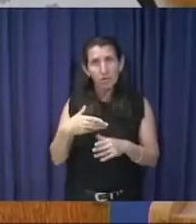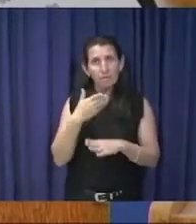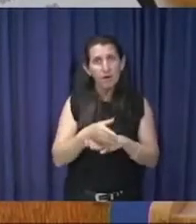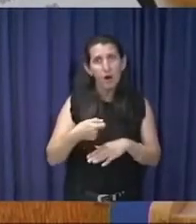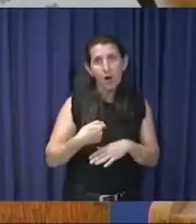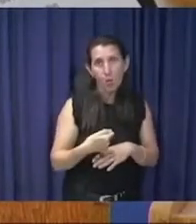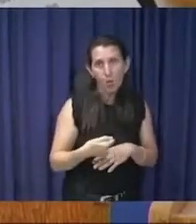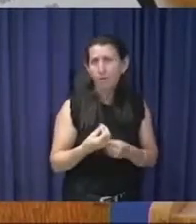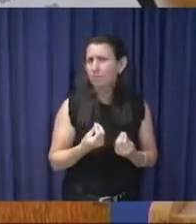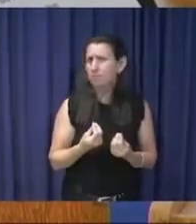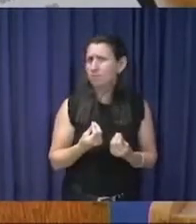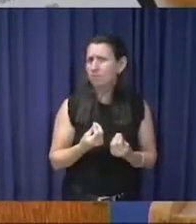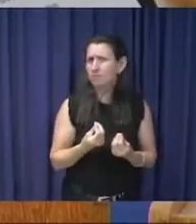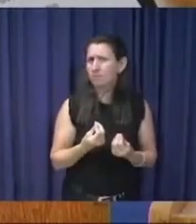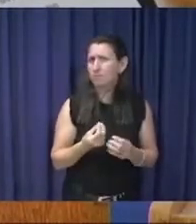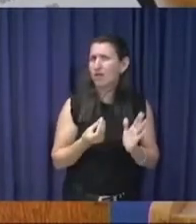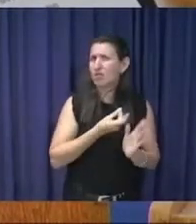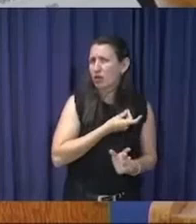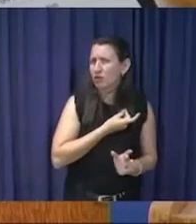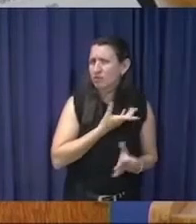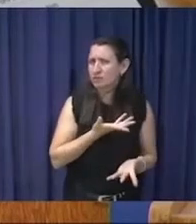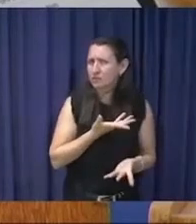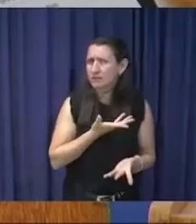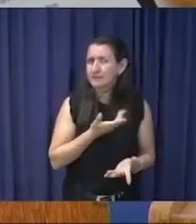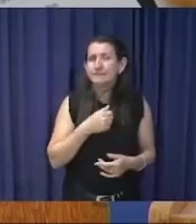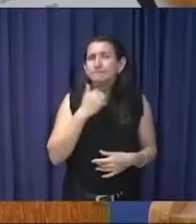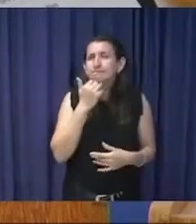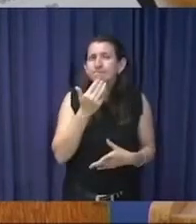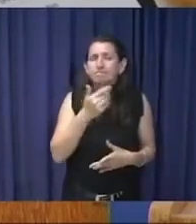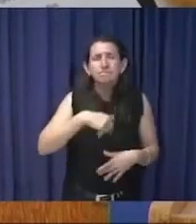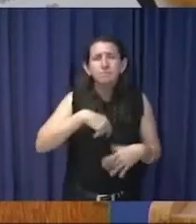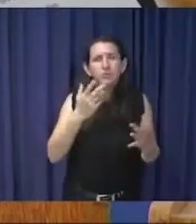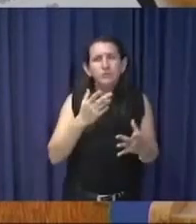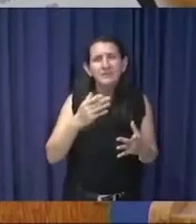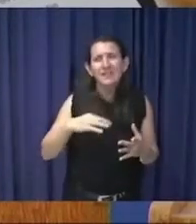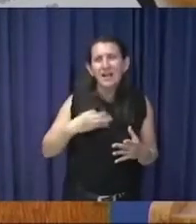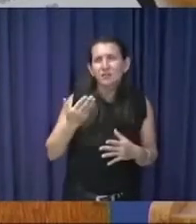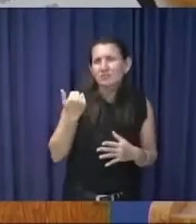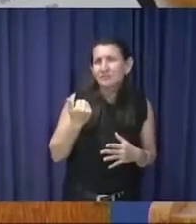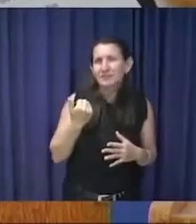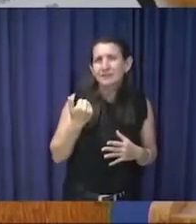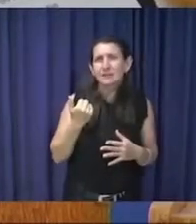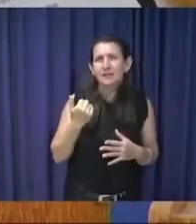Por lo cual, digamos, quedamos librados al azar que ese 82 sea disfrazado y terminen jubilando a alguien por